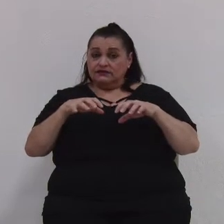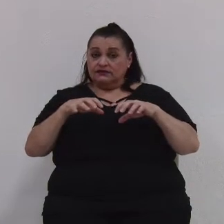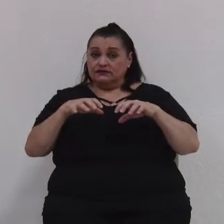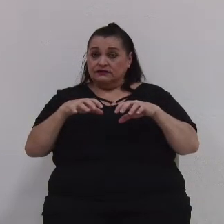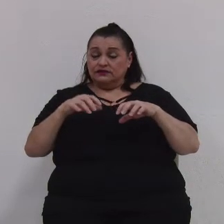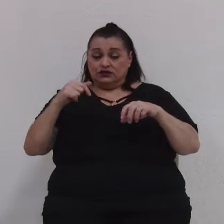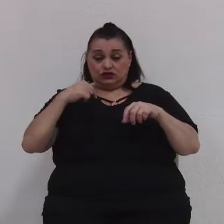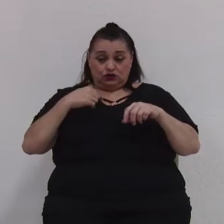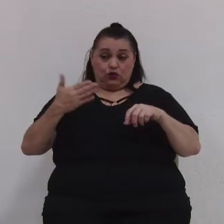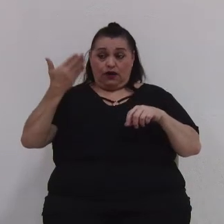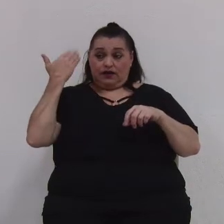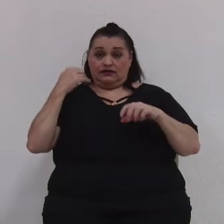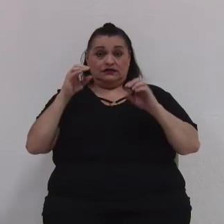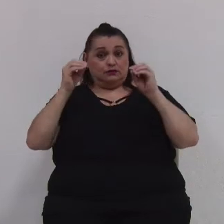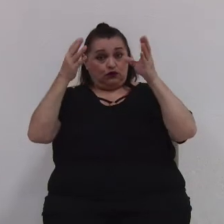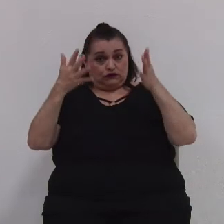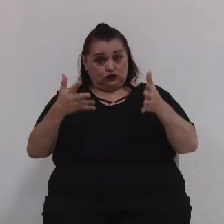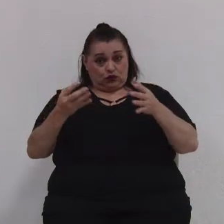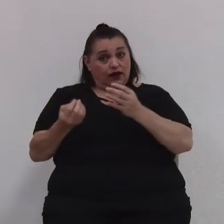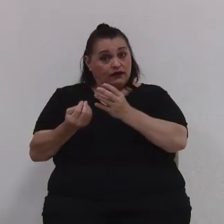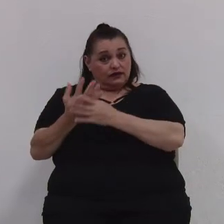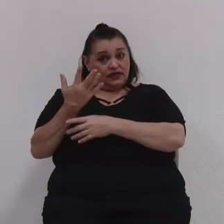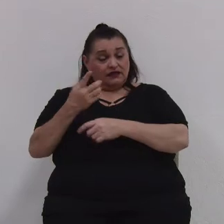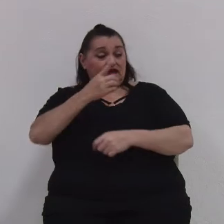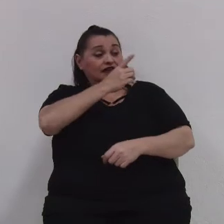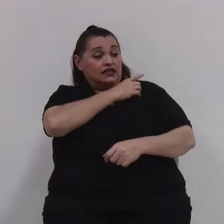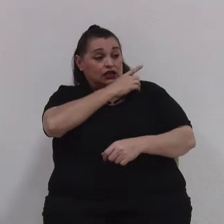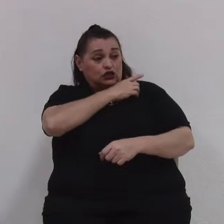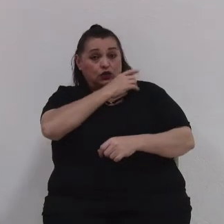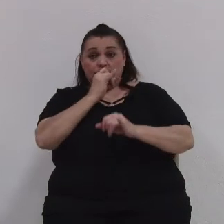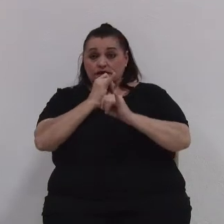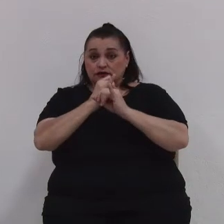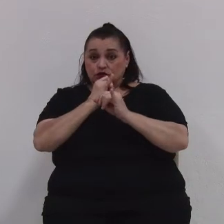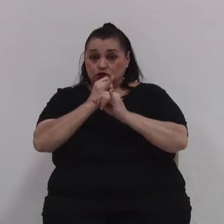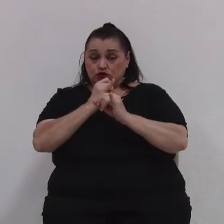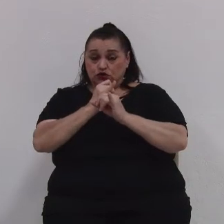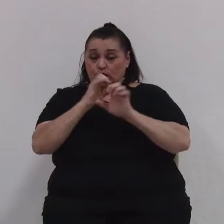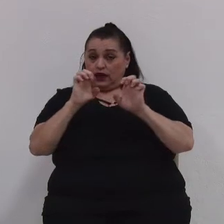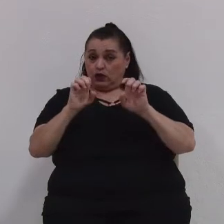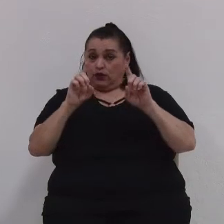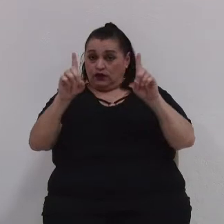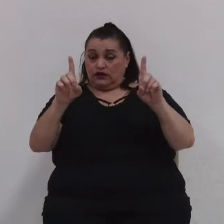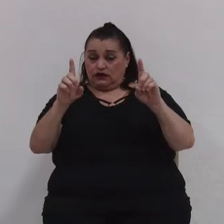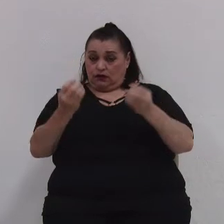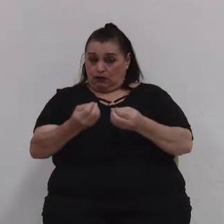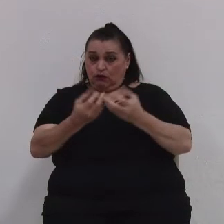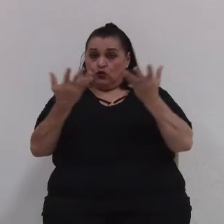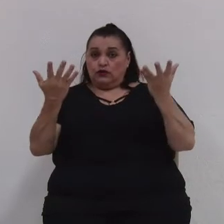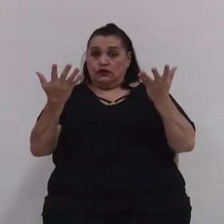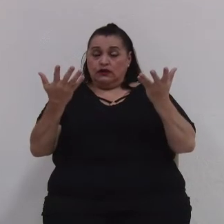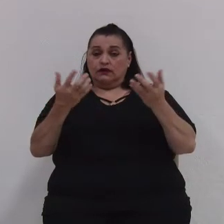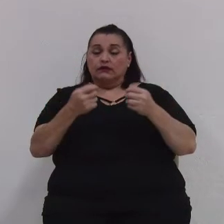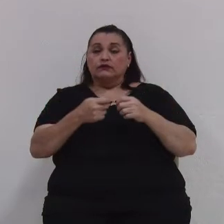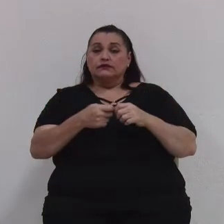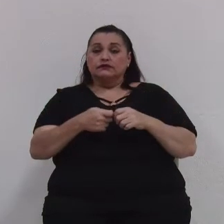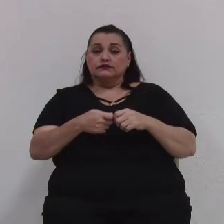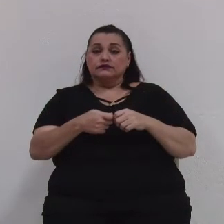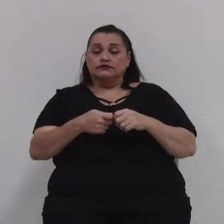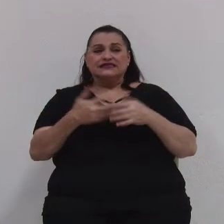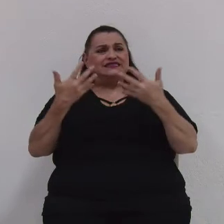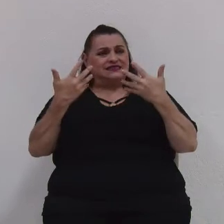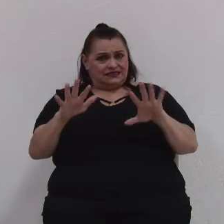cuando era educadora activa, directora de institución educativa pública,